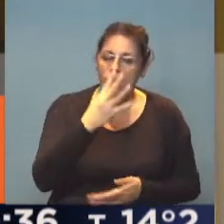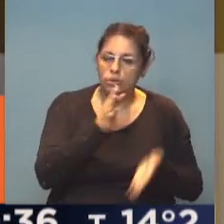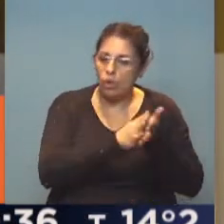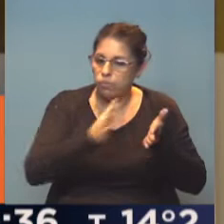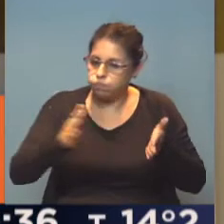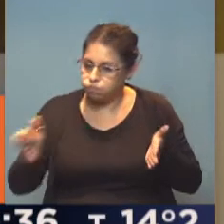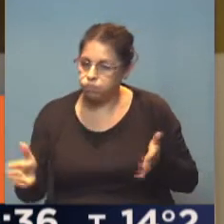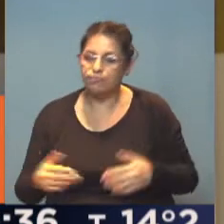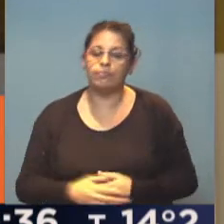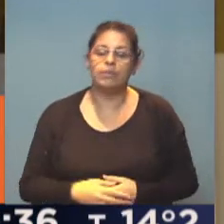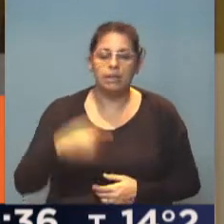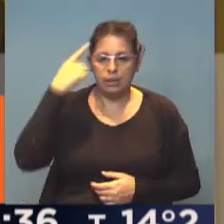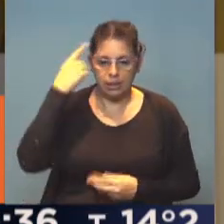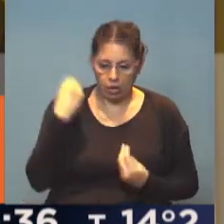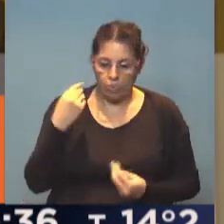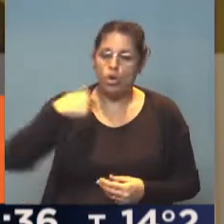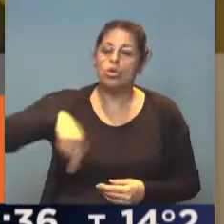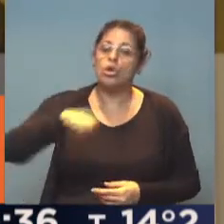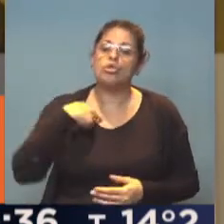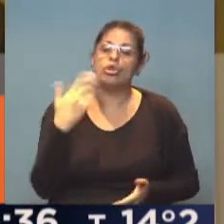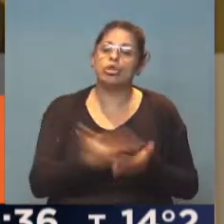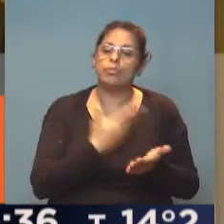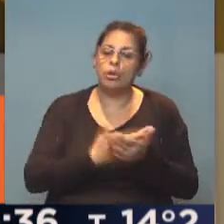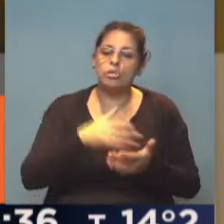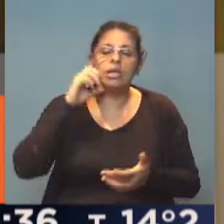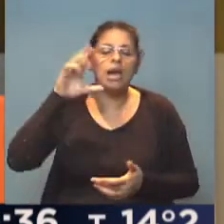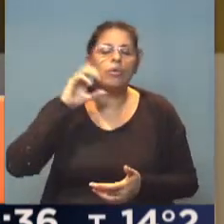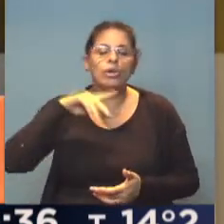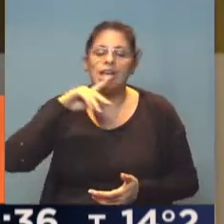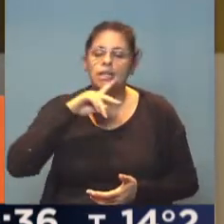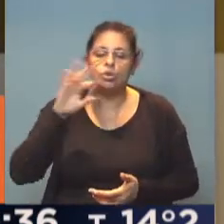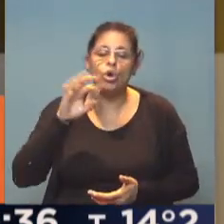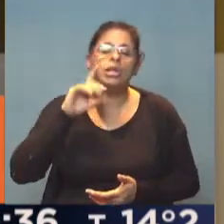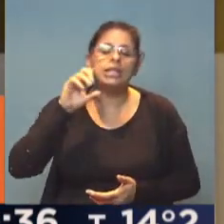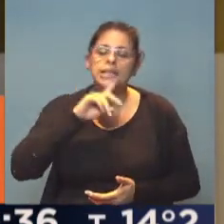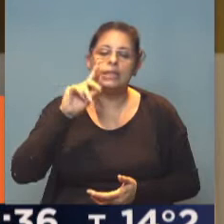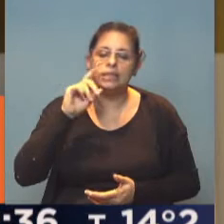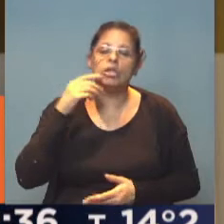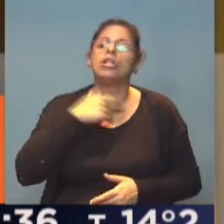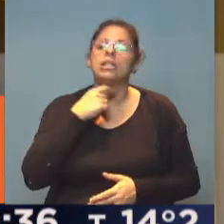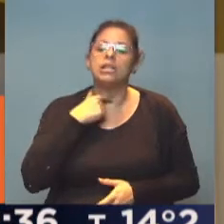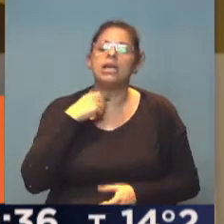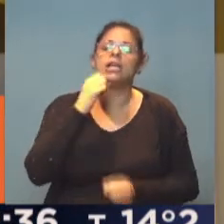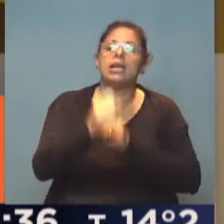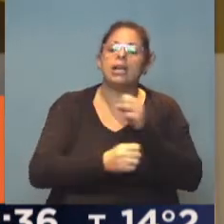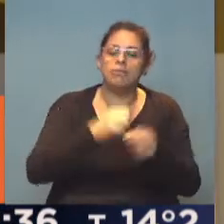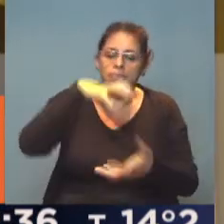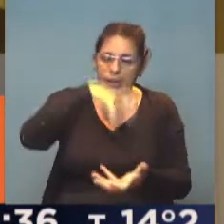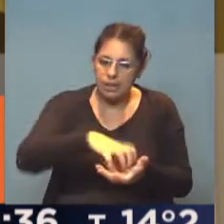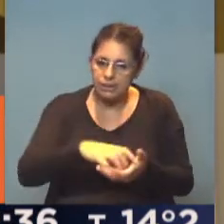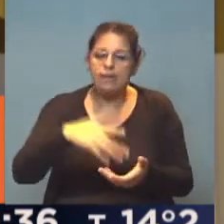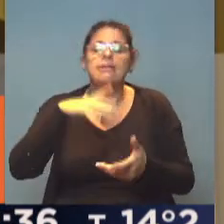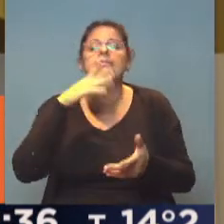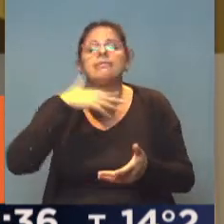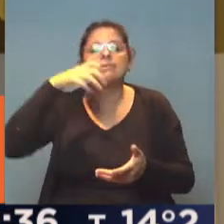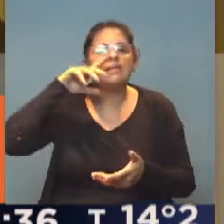La idea es, como nosotros producimos carbonato de litio, integrar una planta de material activo, de celdas de litio